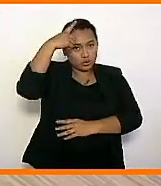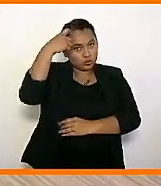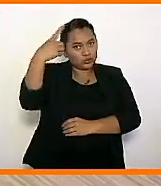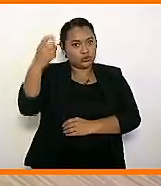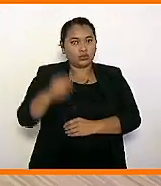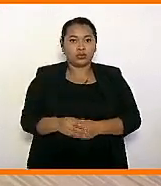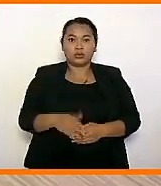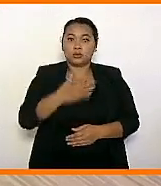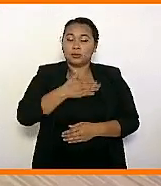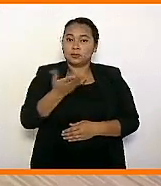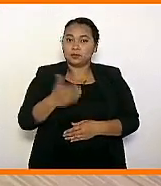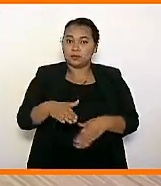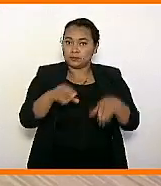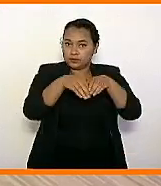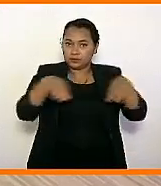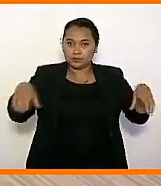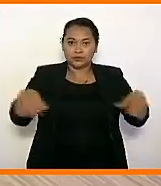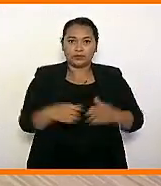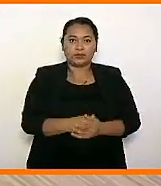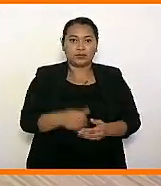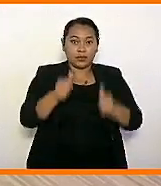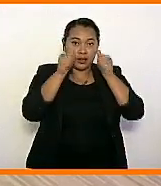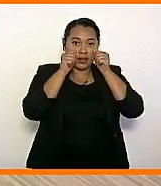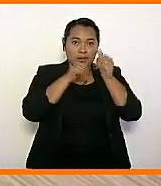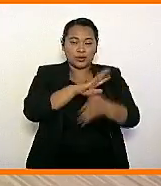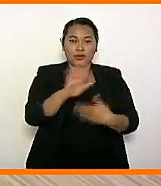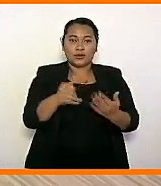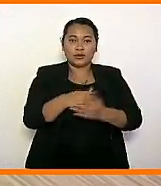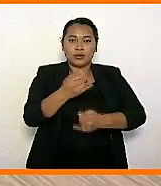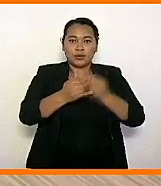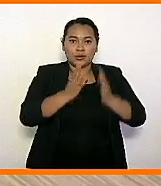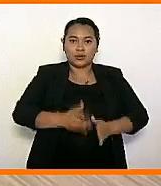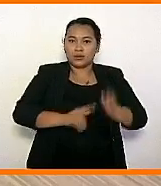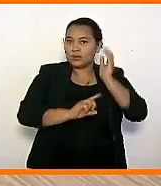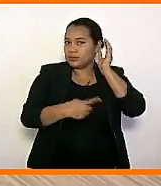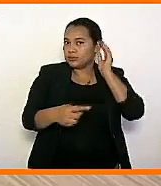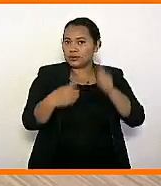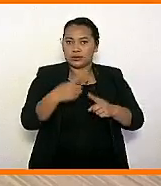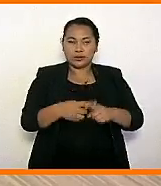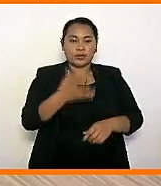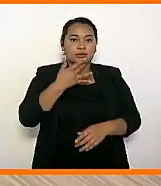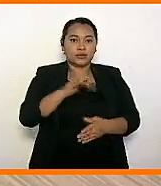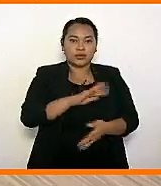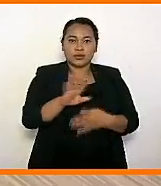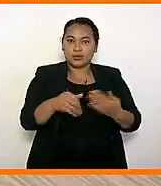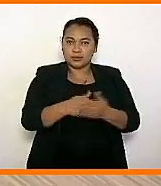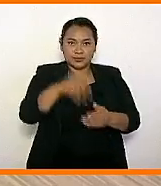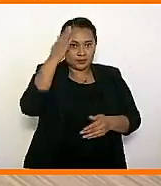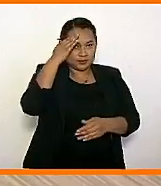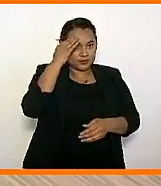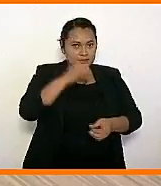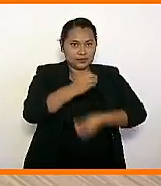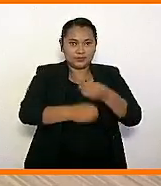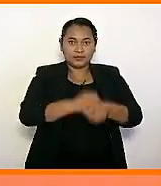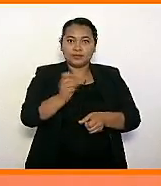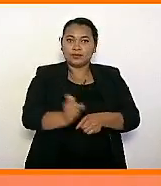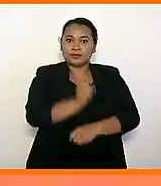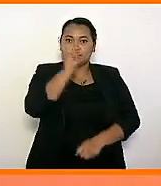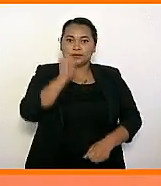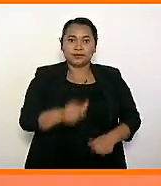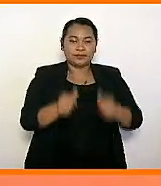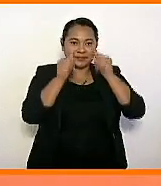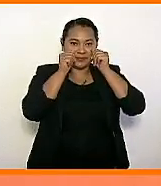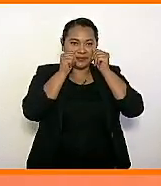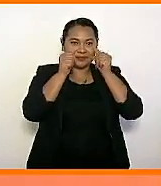sueños ataúd. Atentos a todos nuestros jugadores de Multi X. Mucha suerte, conoceremos la esfera ganadora. Y esta es,